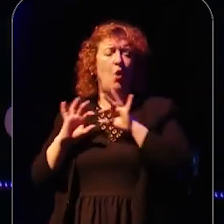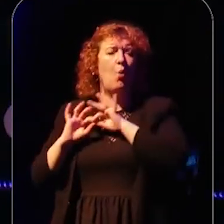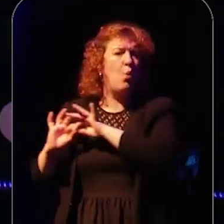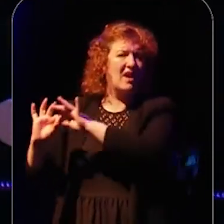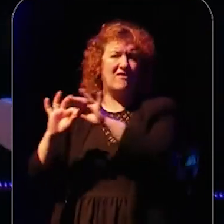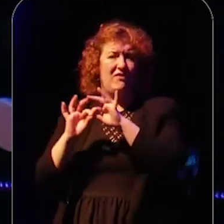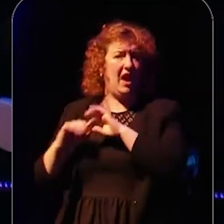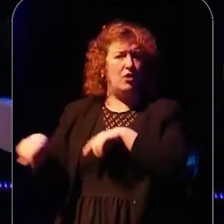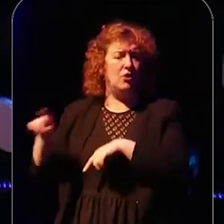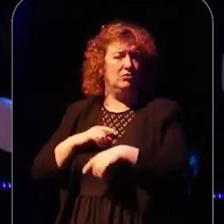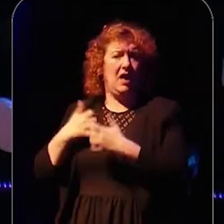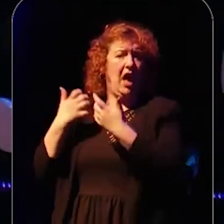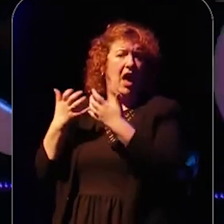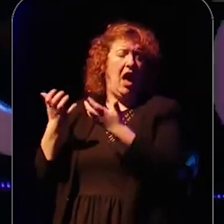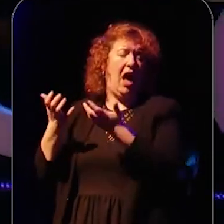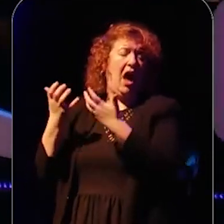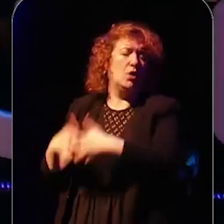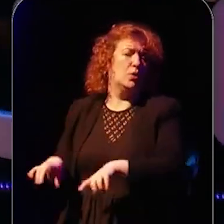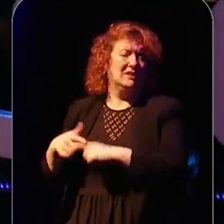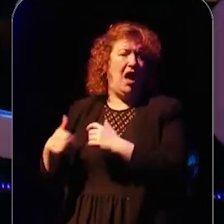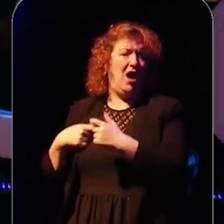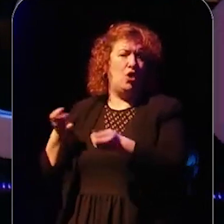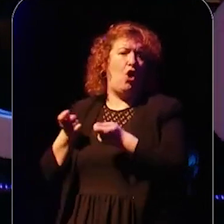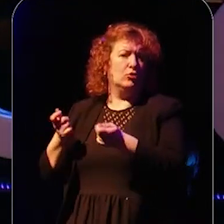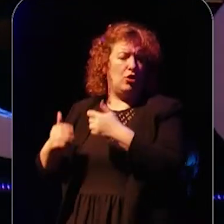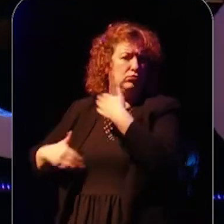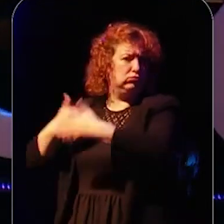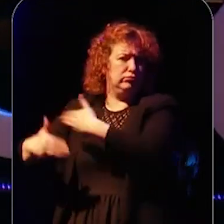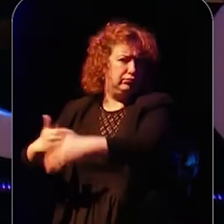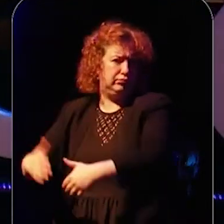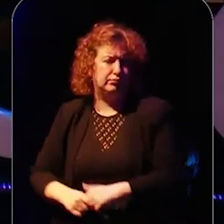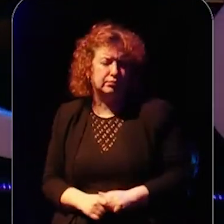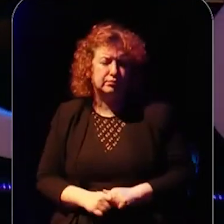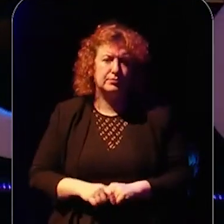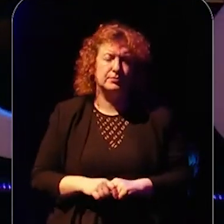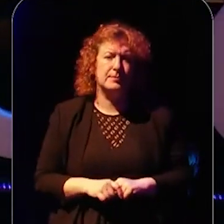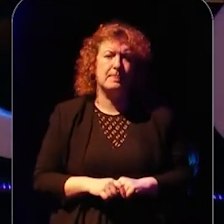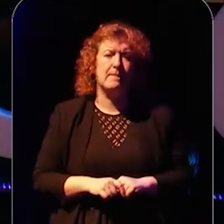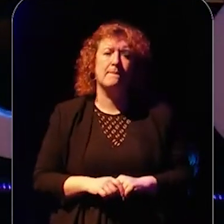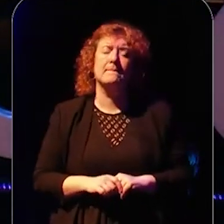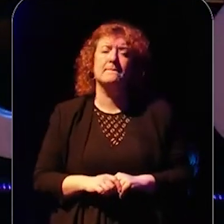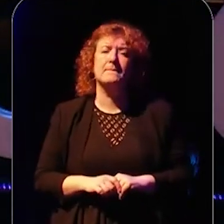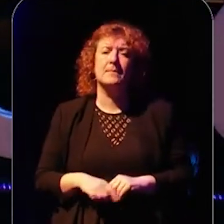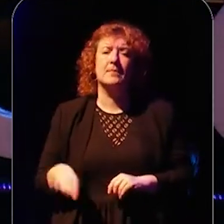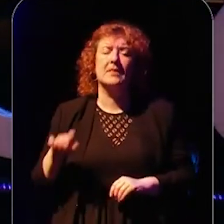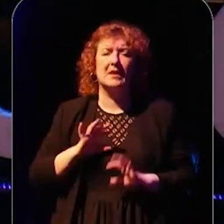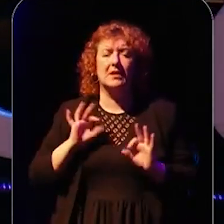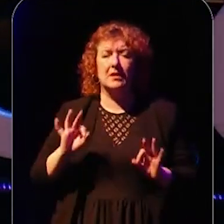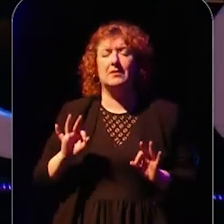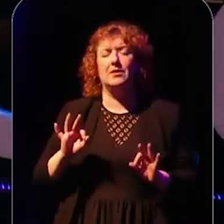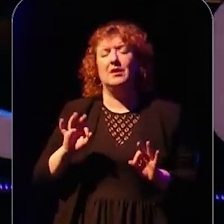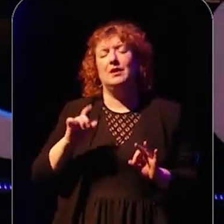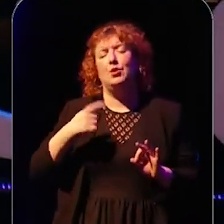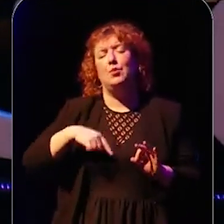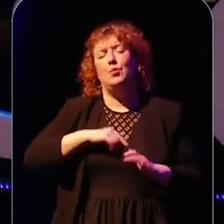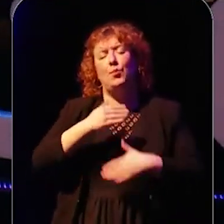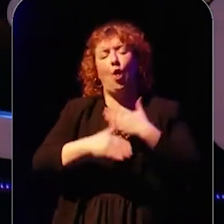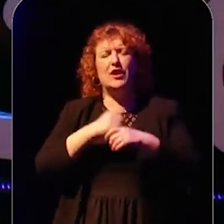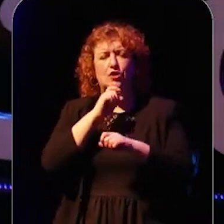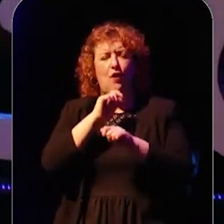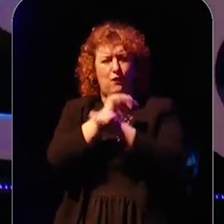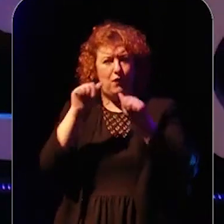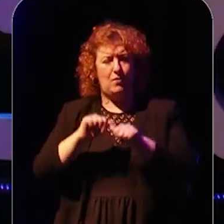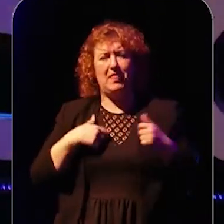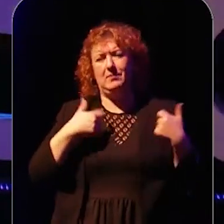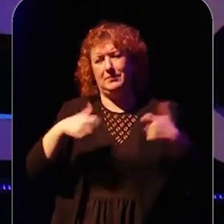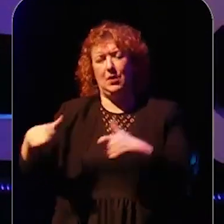y se controla de forma automática la mayoría de los procesos. Este proceso de trabajo se divide en 4 grandes campos, que son